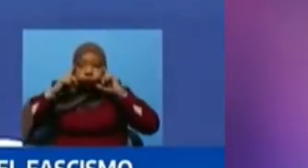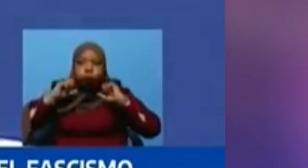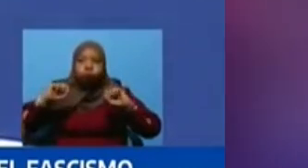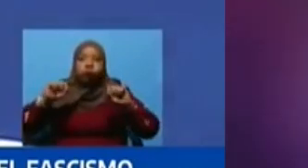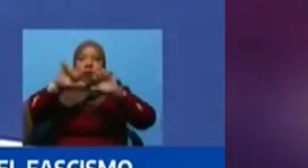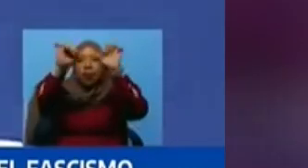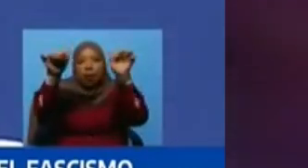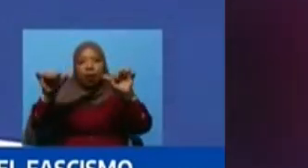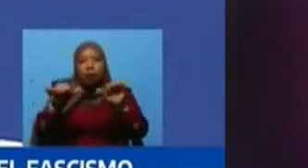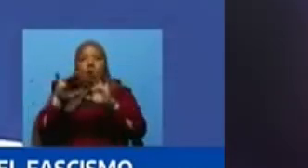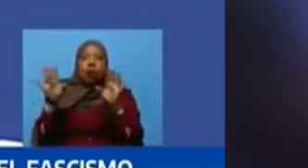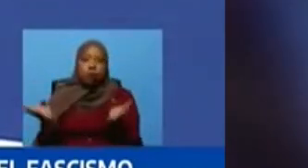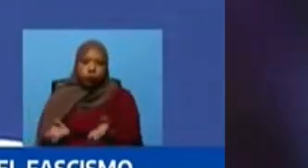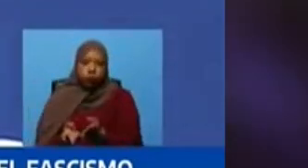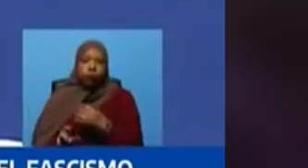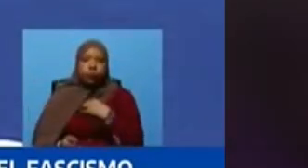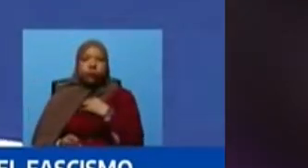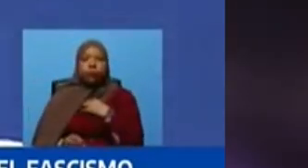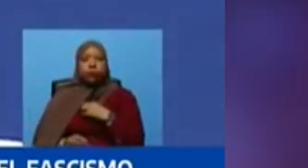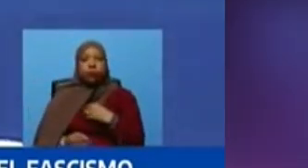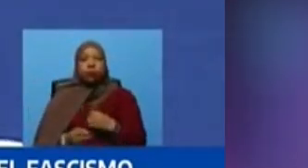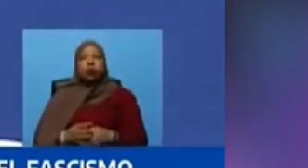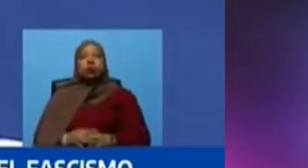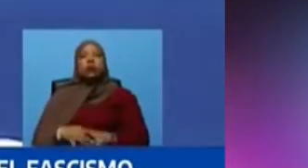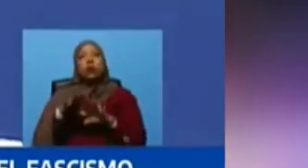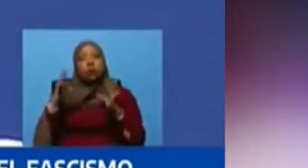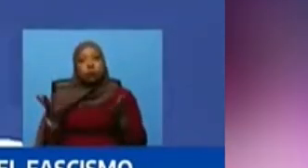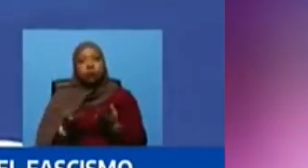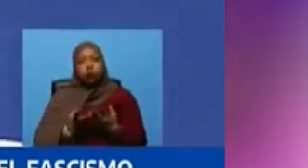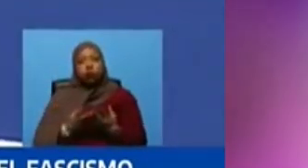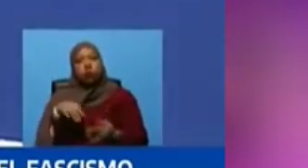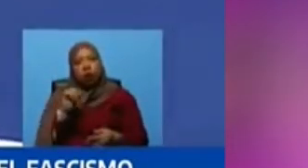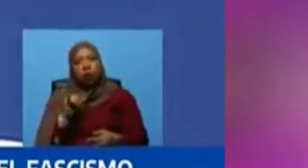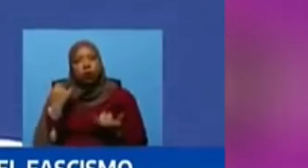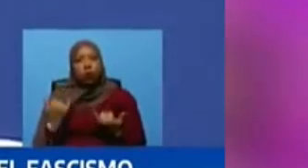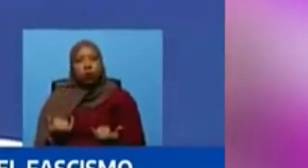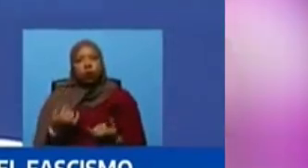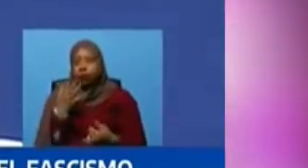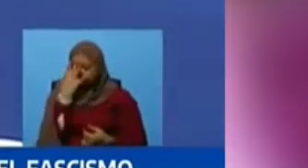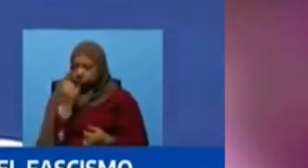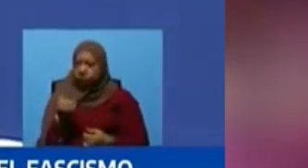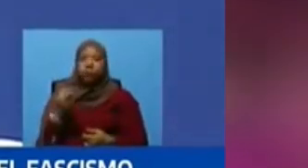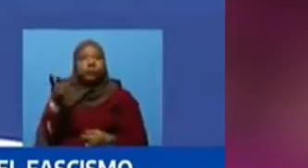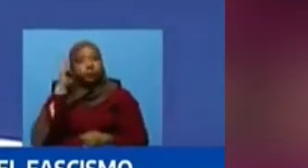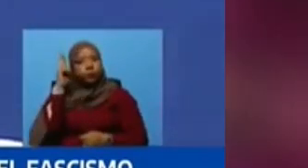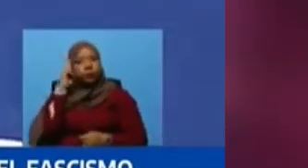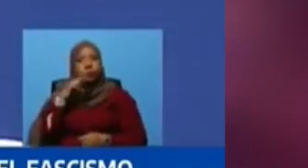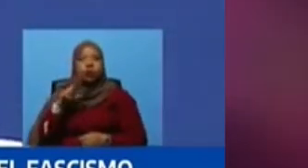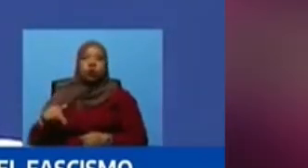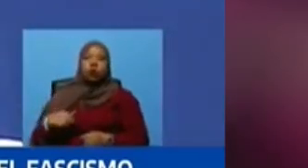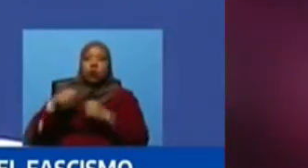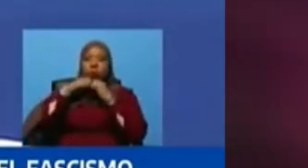artistas, creadores del mundo. Le pido al mundo entero entender las razones de nuestra